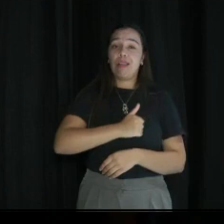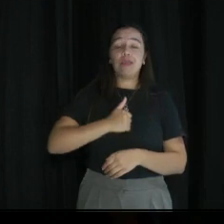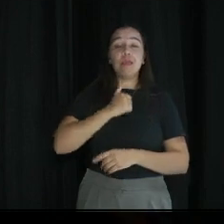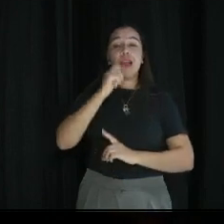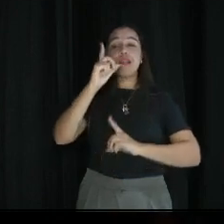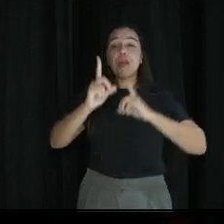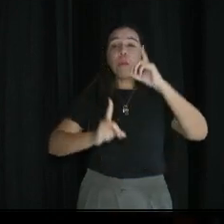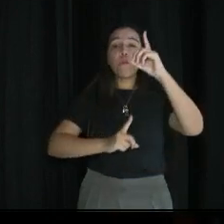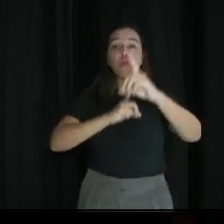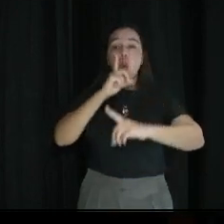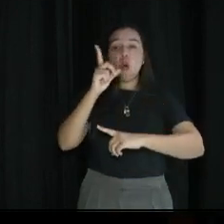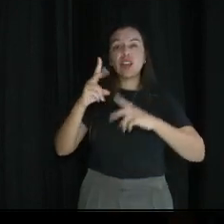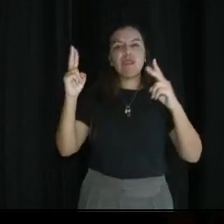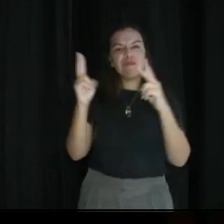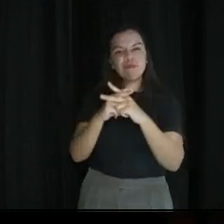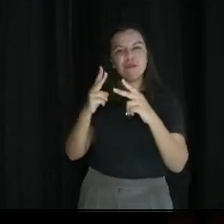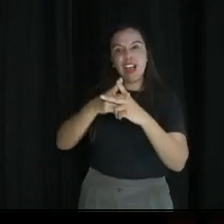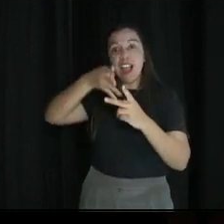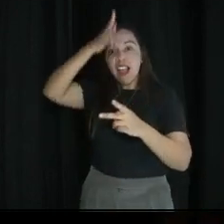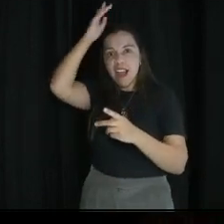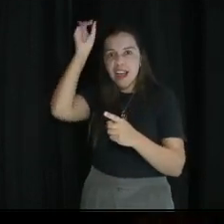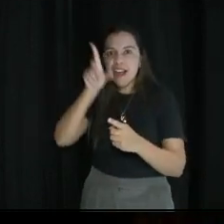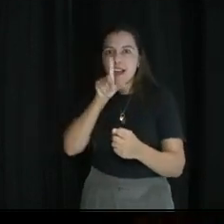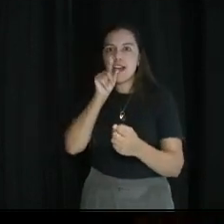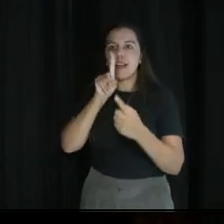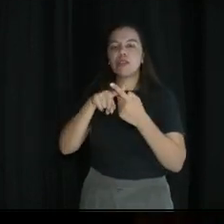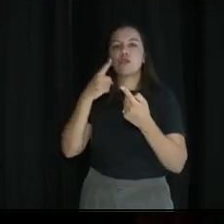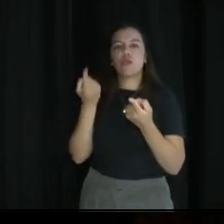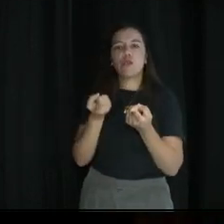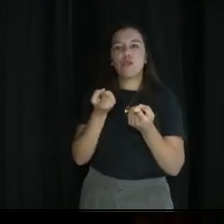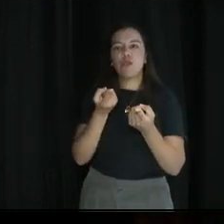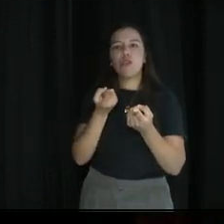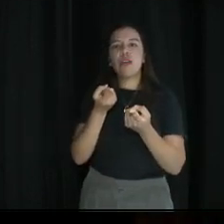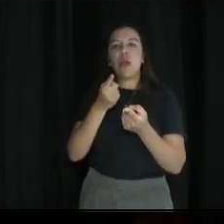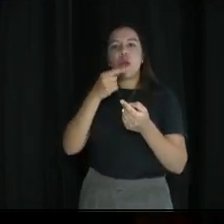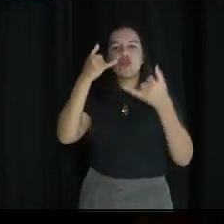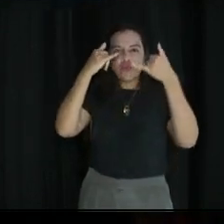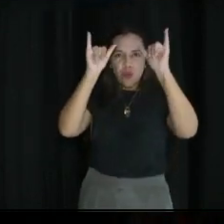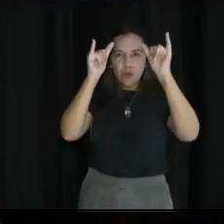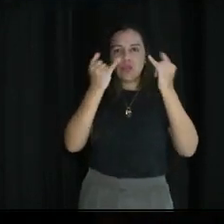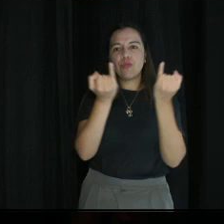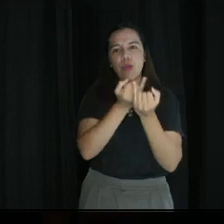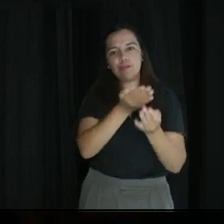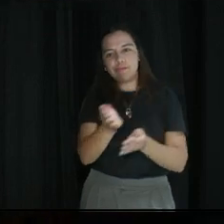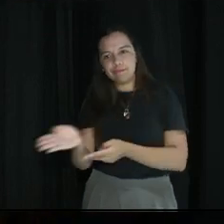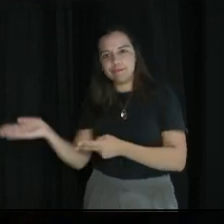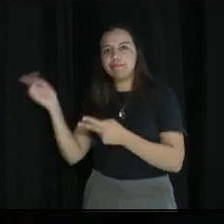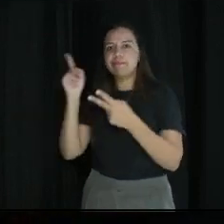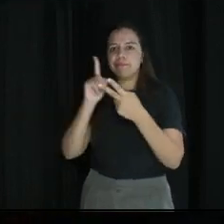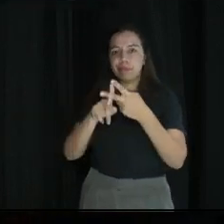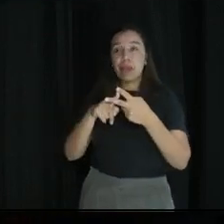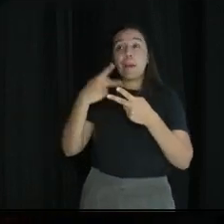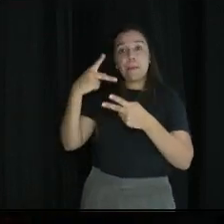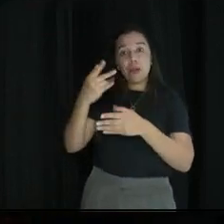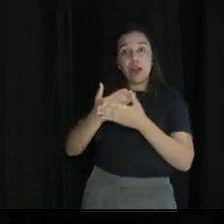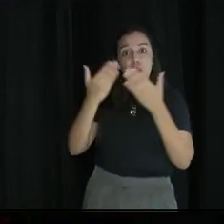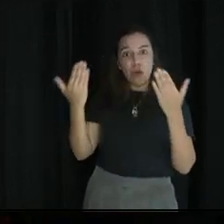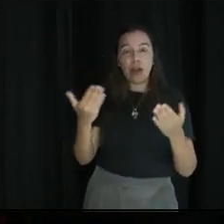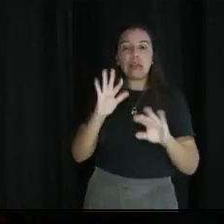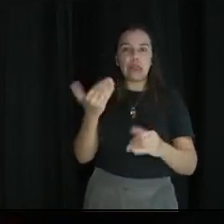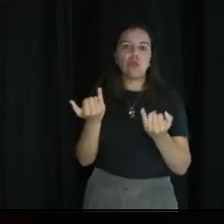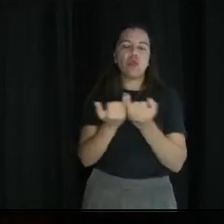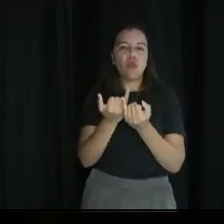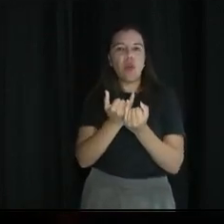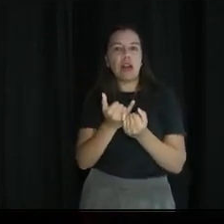la ley. Sin embargo, ya se está trabajando por parte de los entes legislativos, tanto de la federación como de